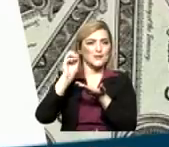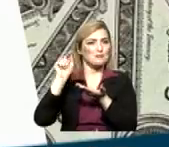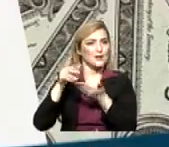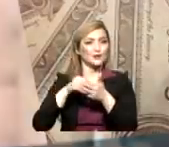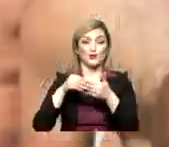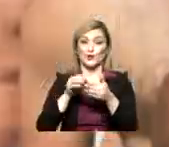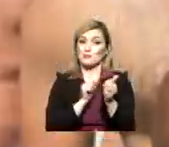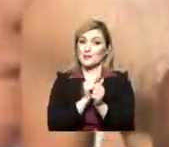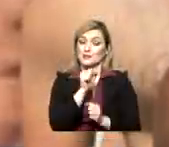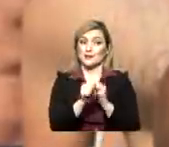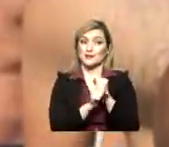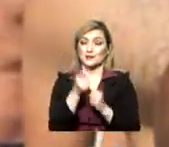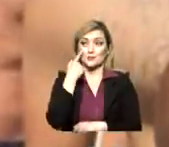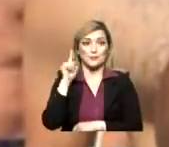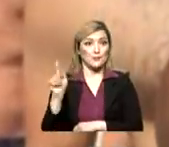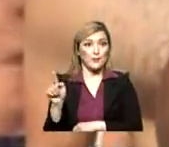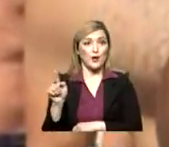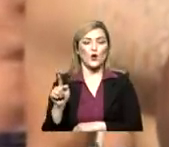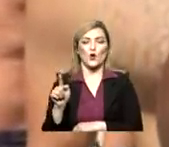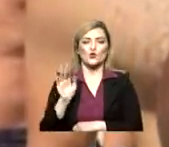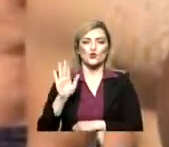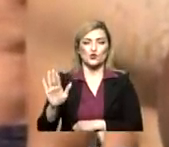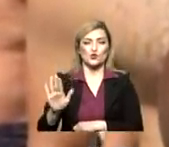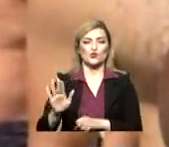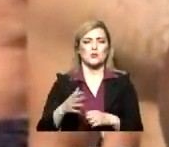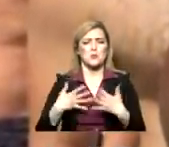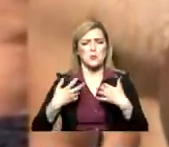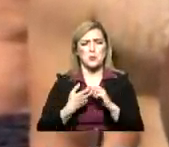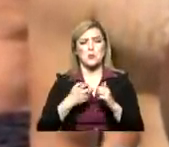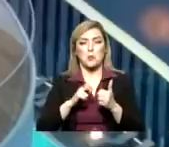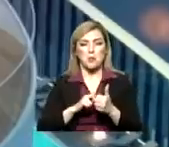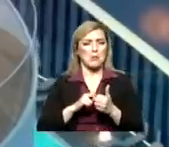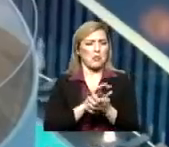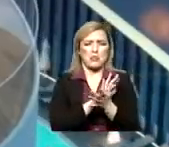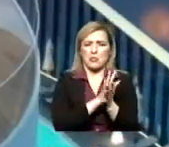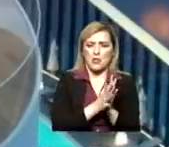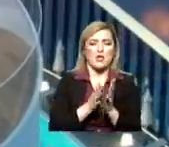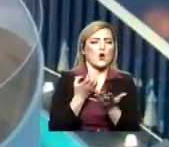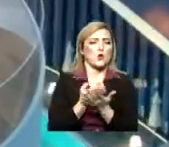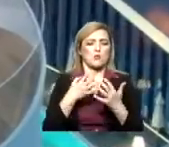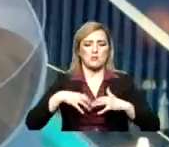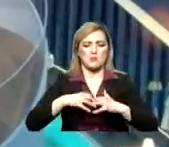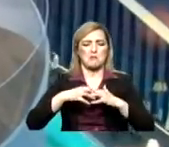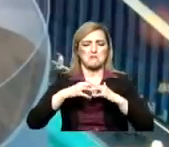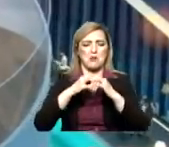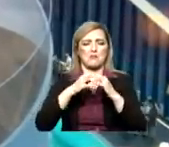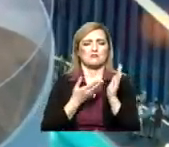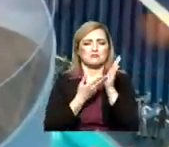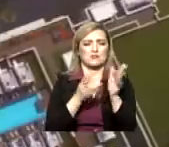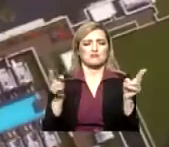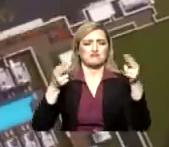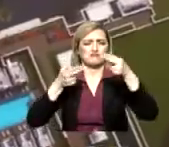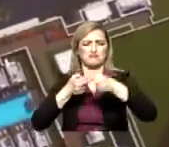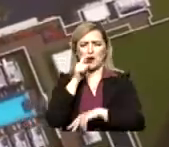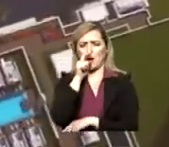Pasaron los años y es evidente cómo la situación de Daniel Salcedo Bonilla siguió mejorando. Hoy este es uno de sus bienes, un